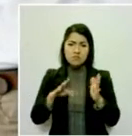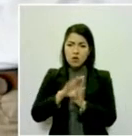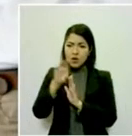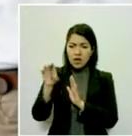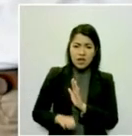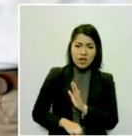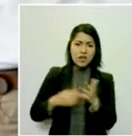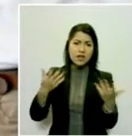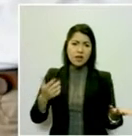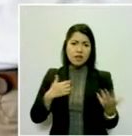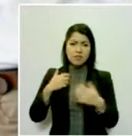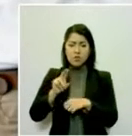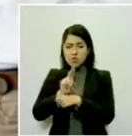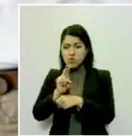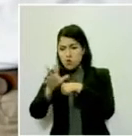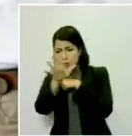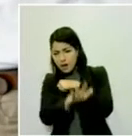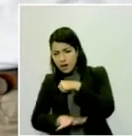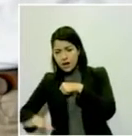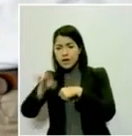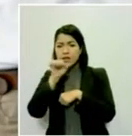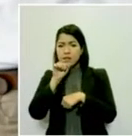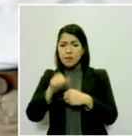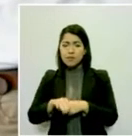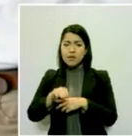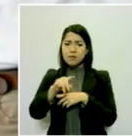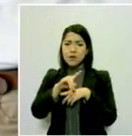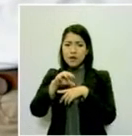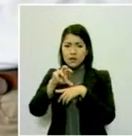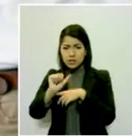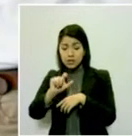zona Mazahua y la zona Náhuatl, en la costa